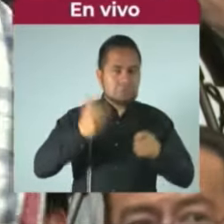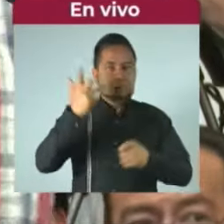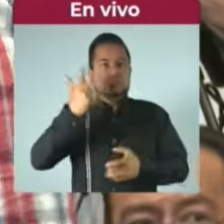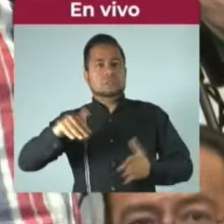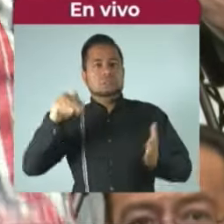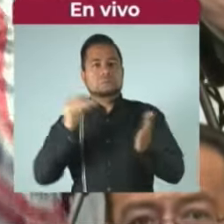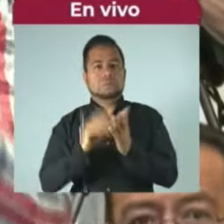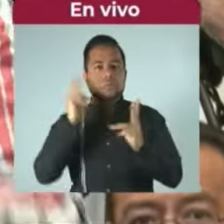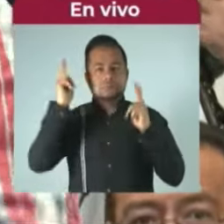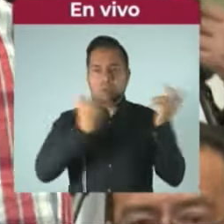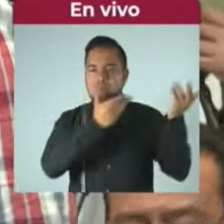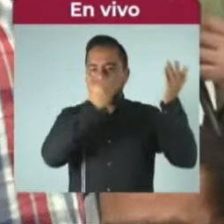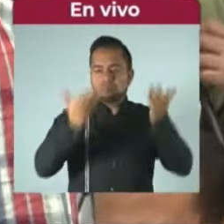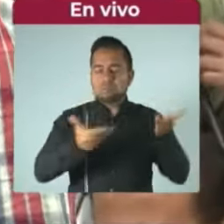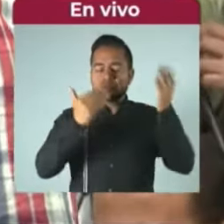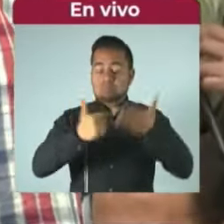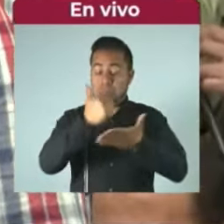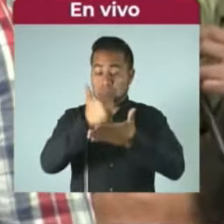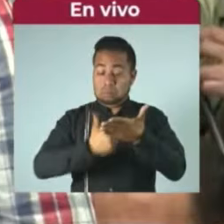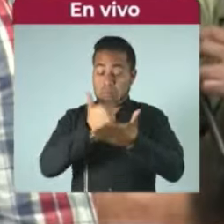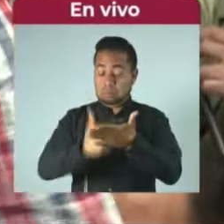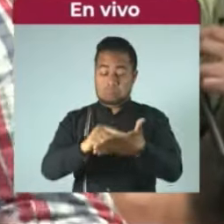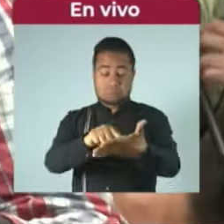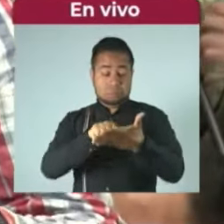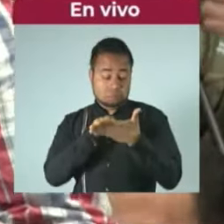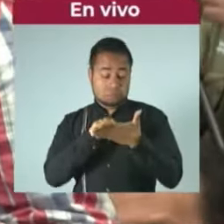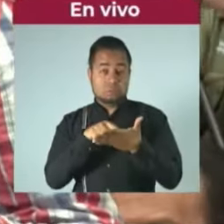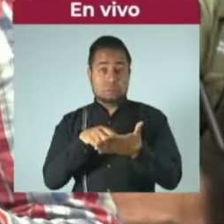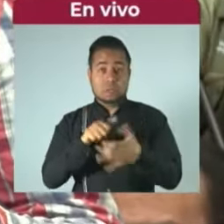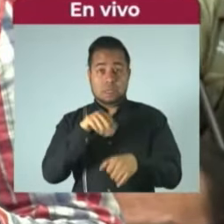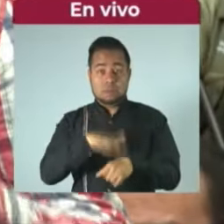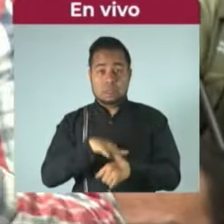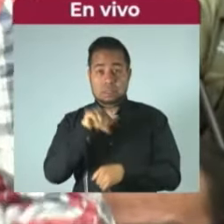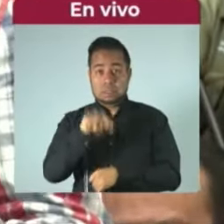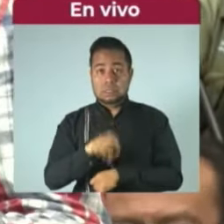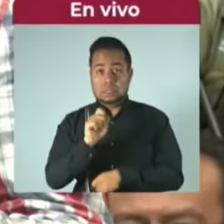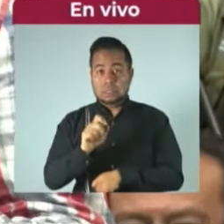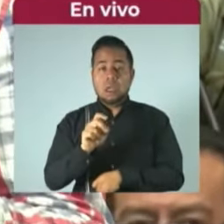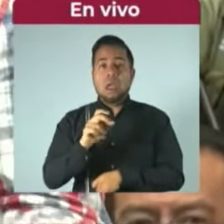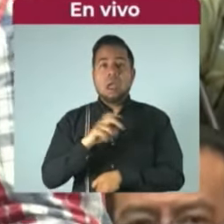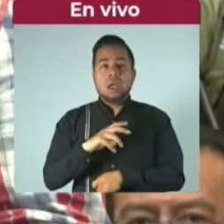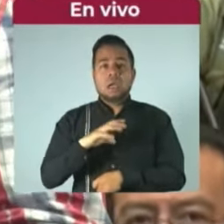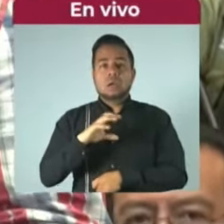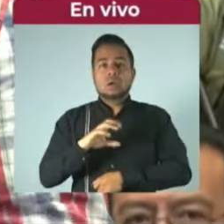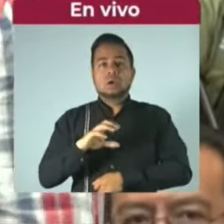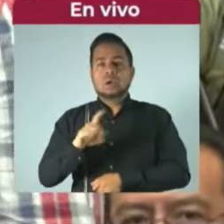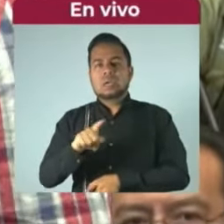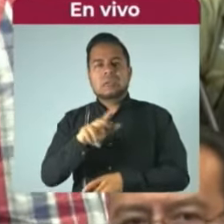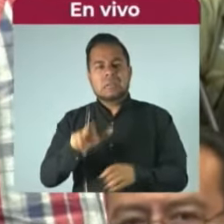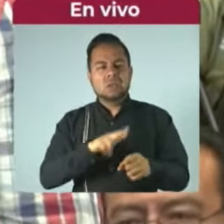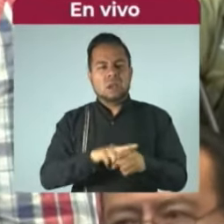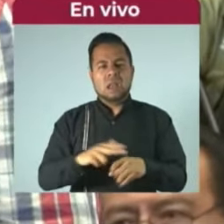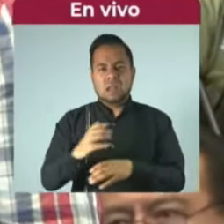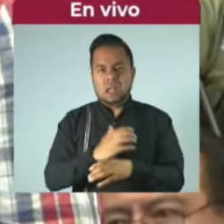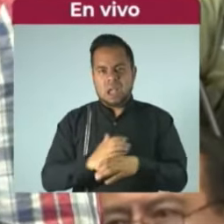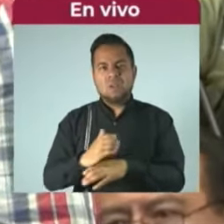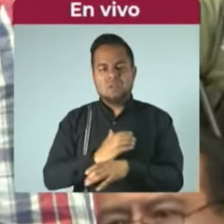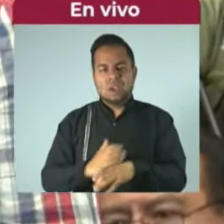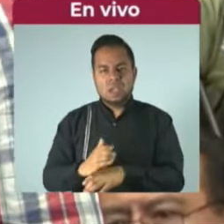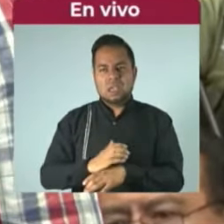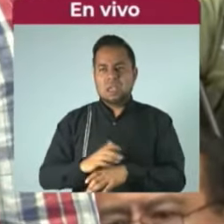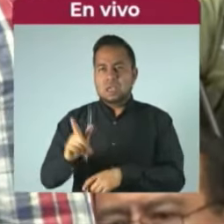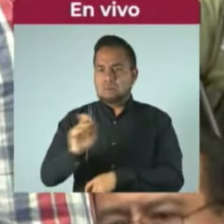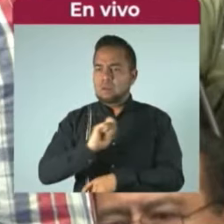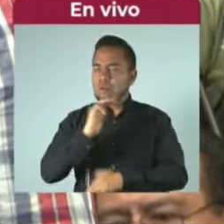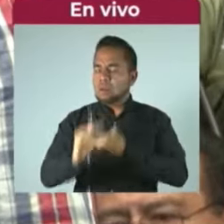visitantes en promedio los números que nos presentaban Pero además este vi el conocí el café orgánico de excelencia